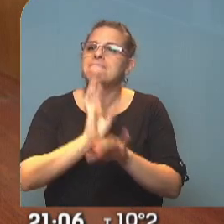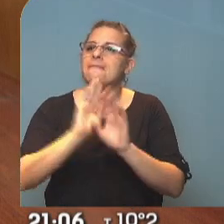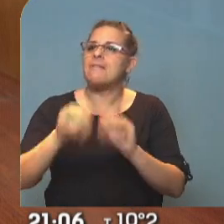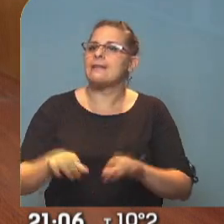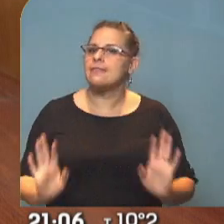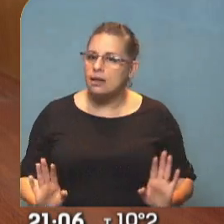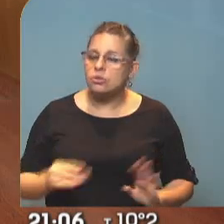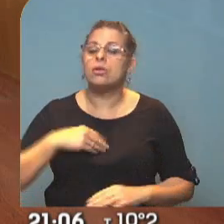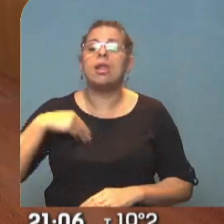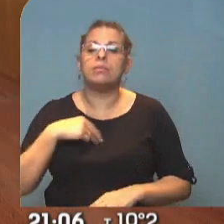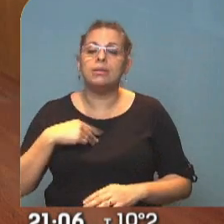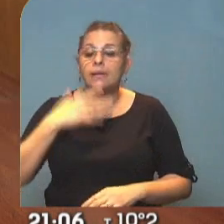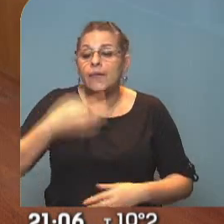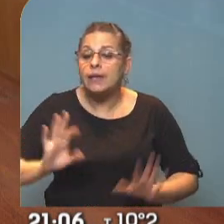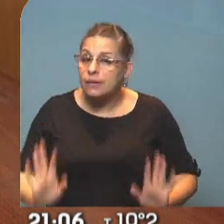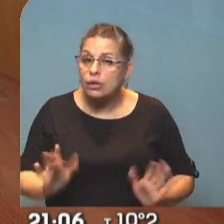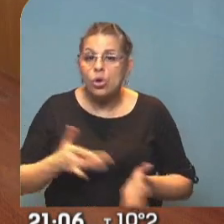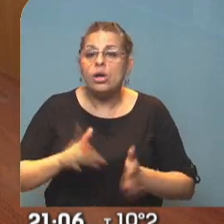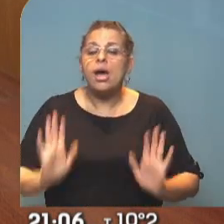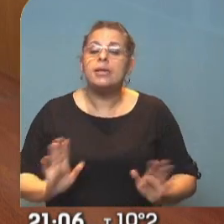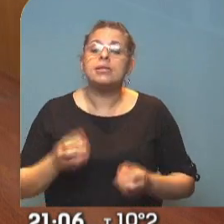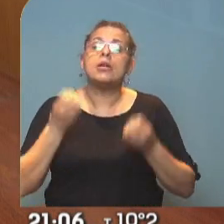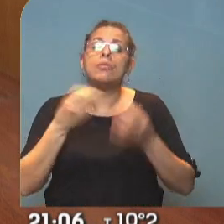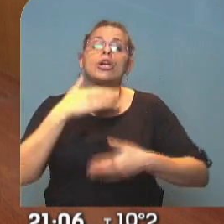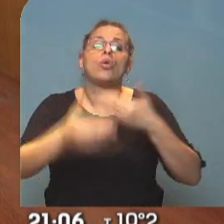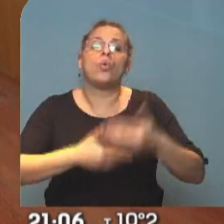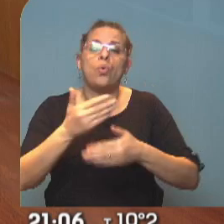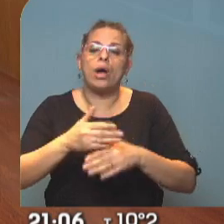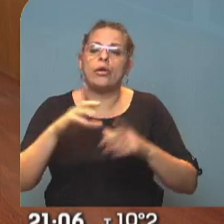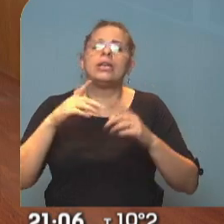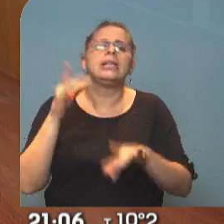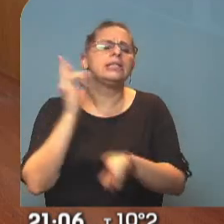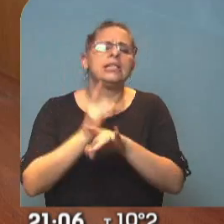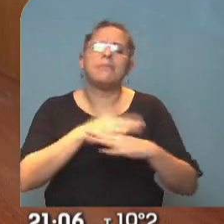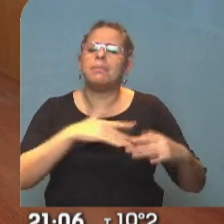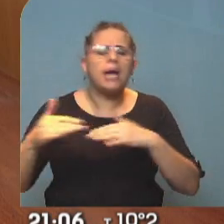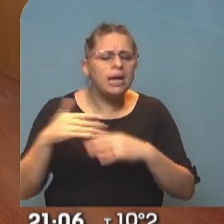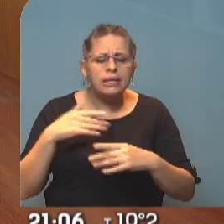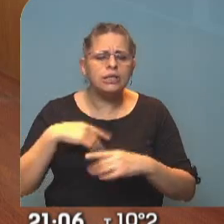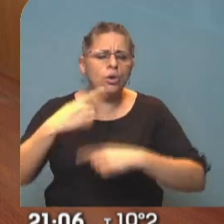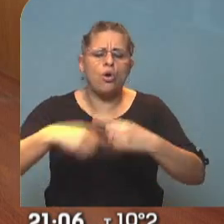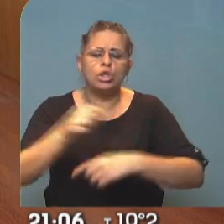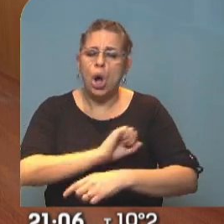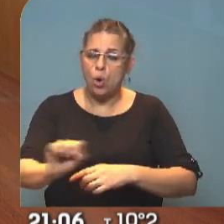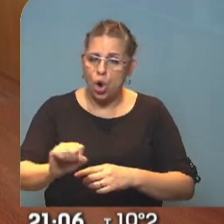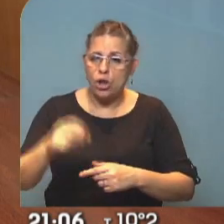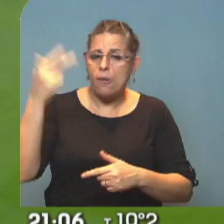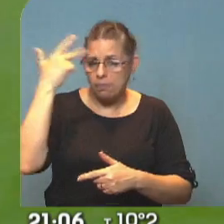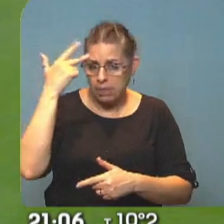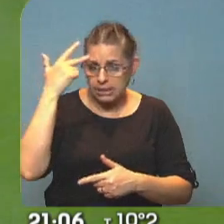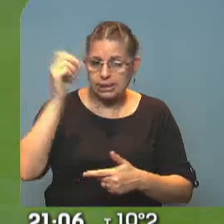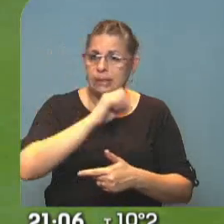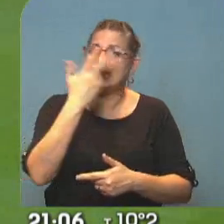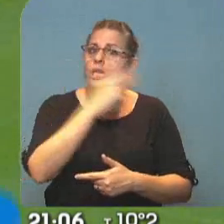y es lamentablemente la realidad que vivimos, porque ellos prácticamente fecha a fecha siguen marcando goles. En el caso de Lionel Messi,